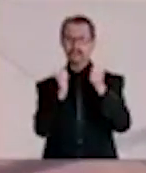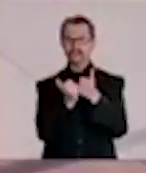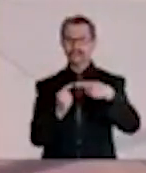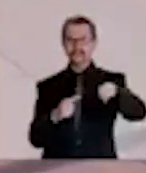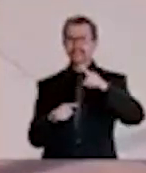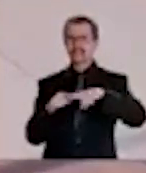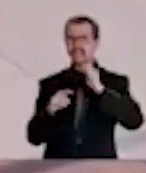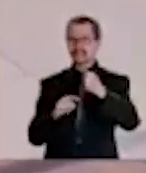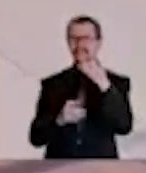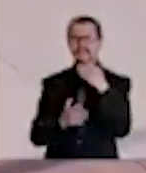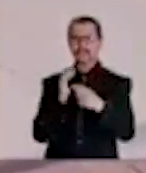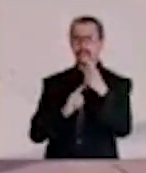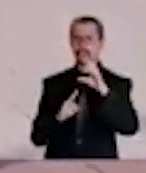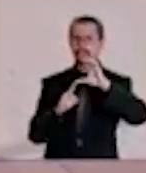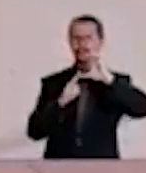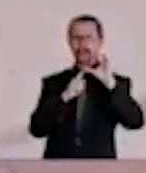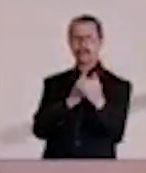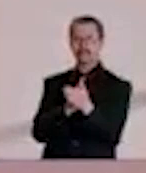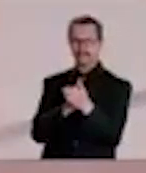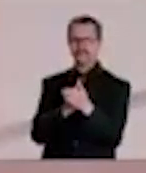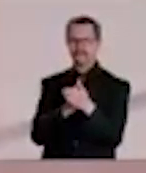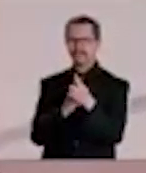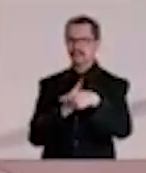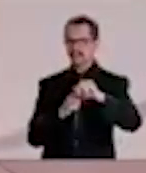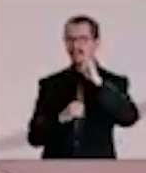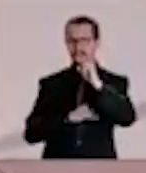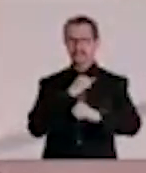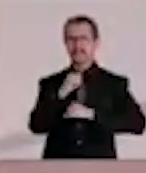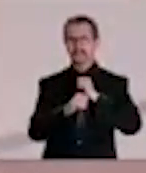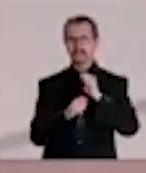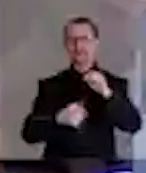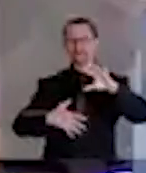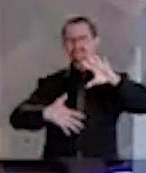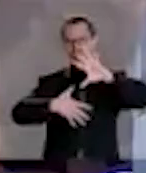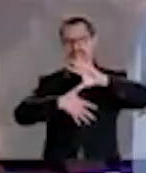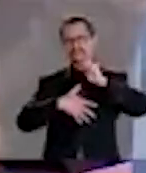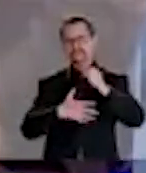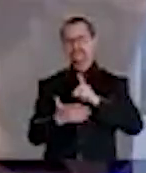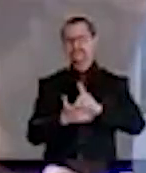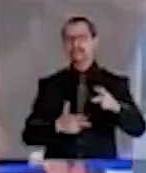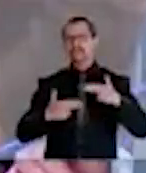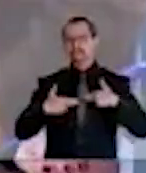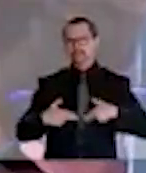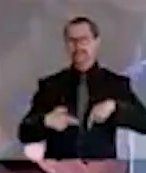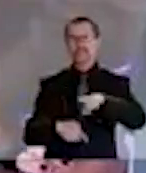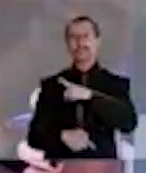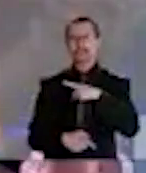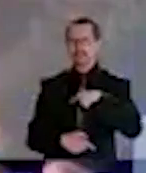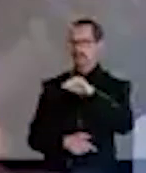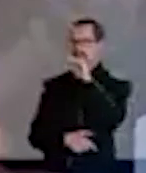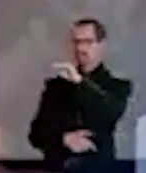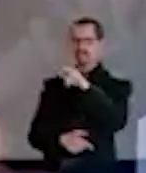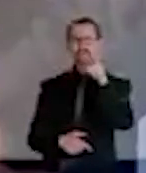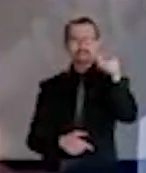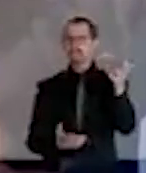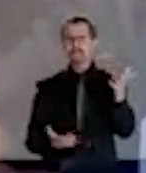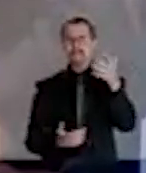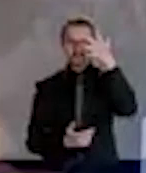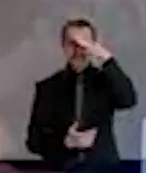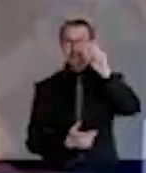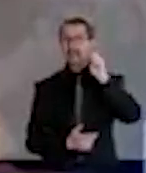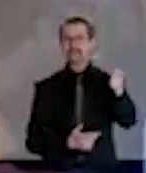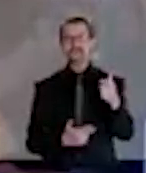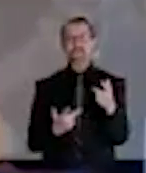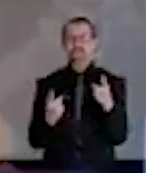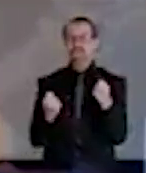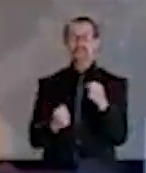de derechos humanos no le importa mucho hay obsesión fiscal general tampoco a trump le interesan mucho las organismos multilaterales porque no